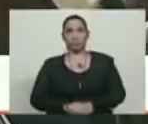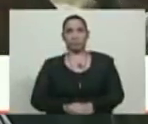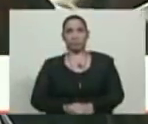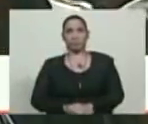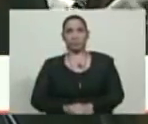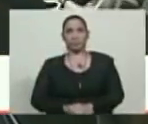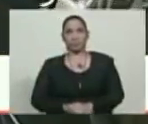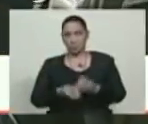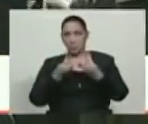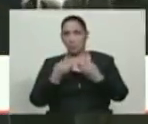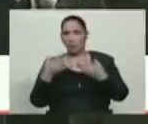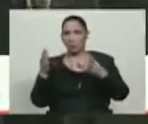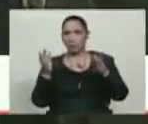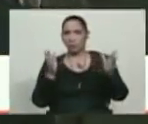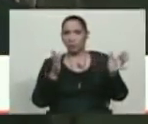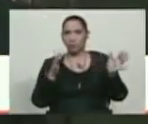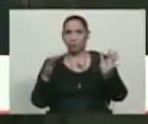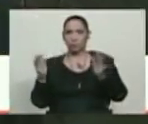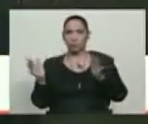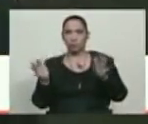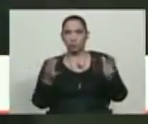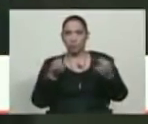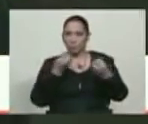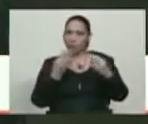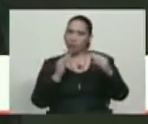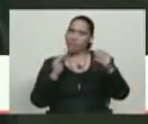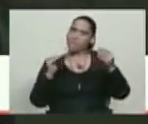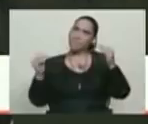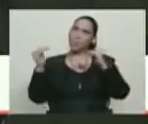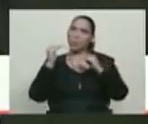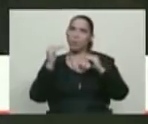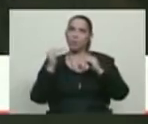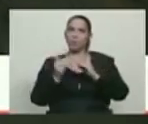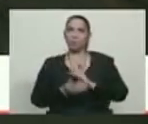Buen clima, buena moral.